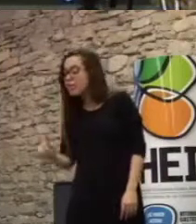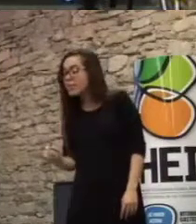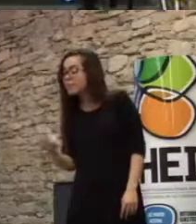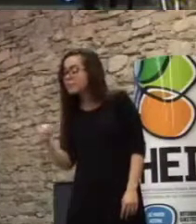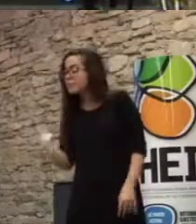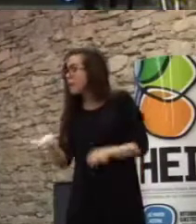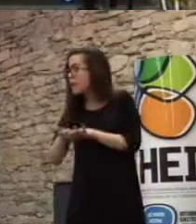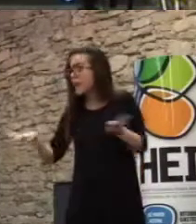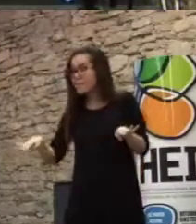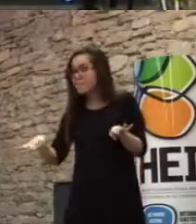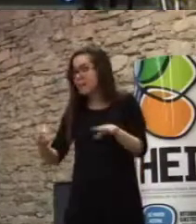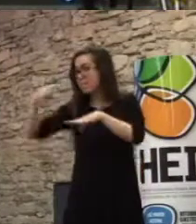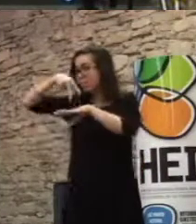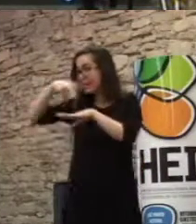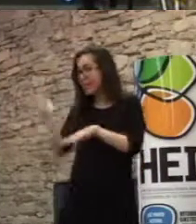hace